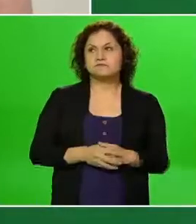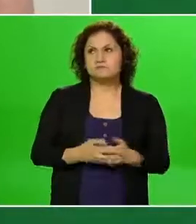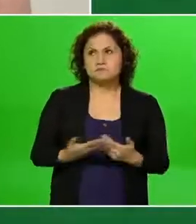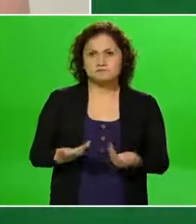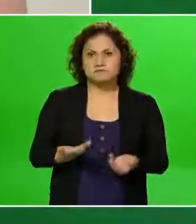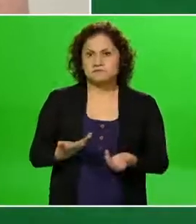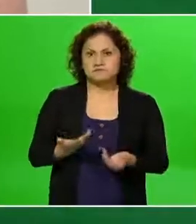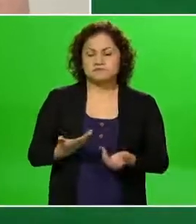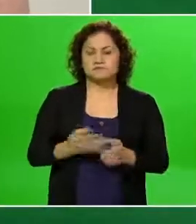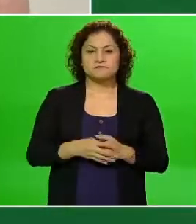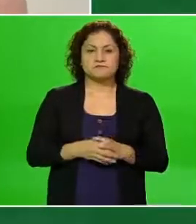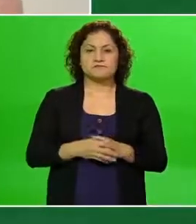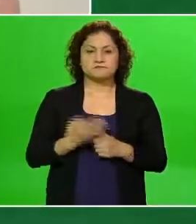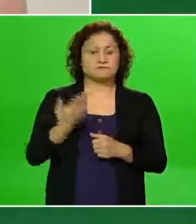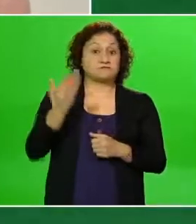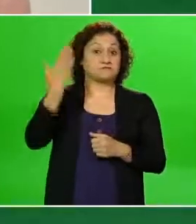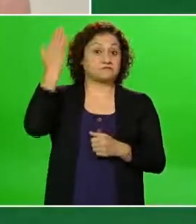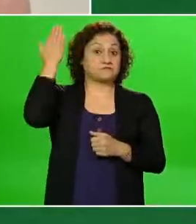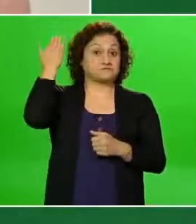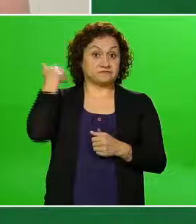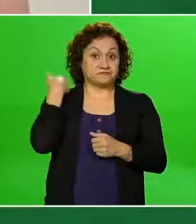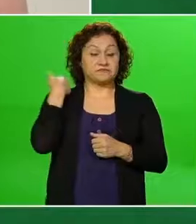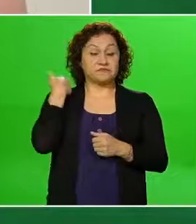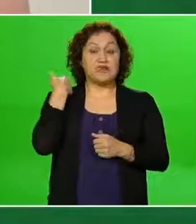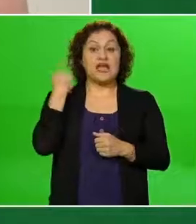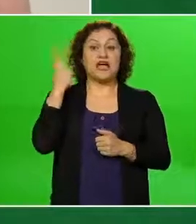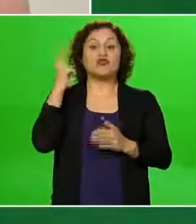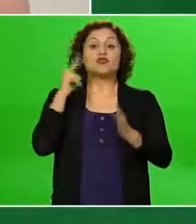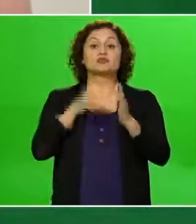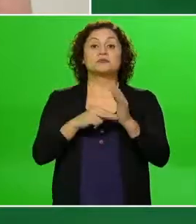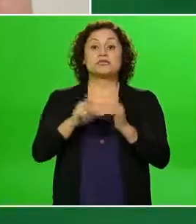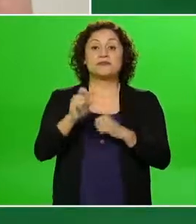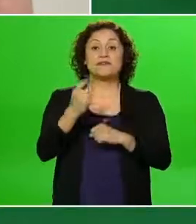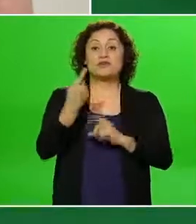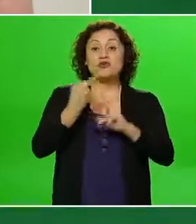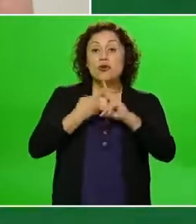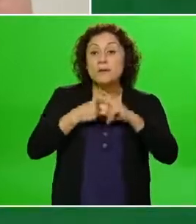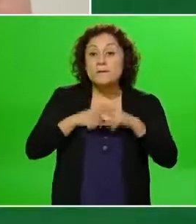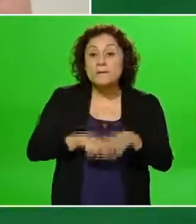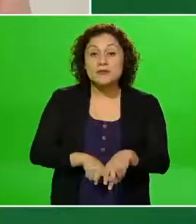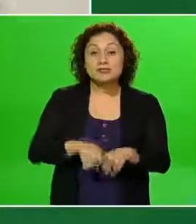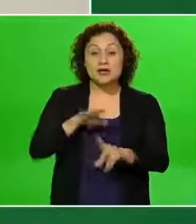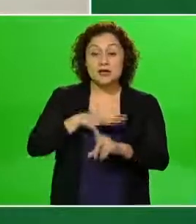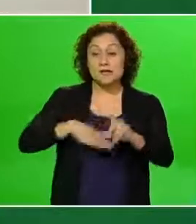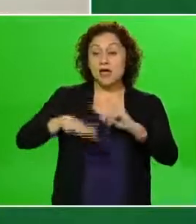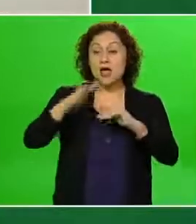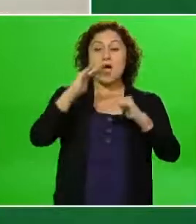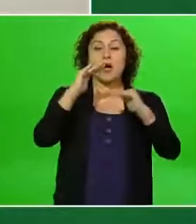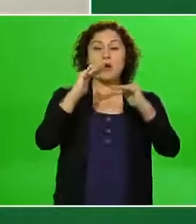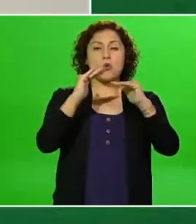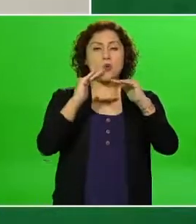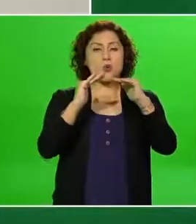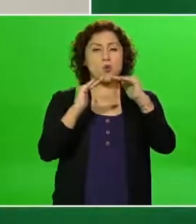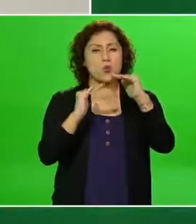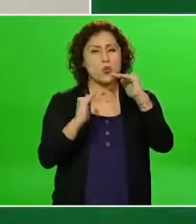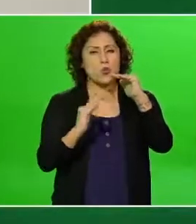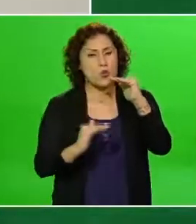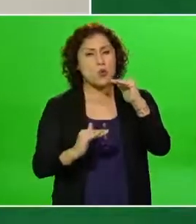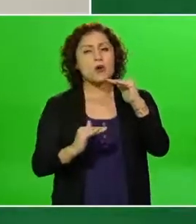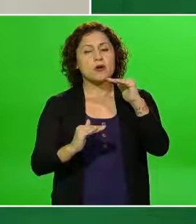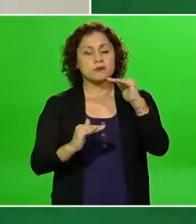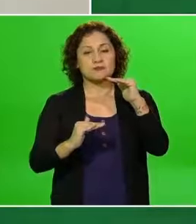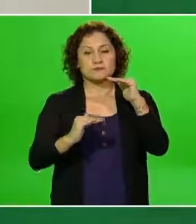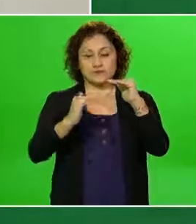muy temprano, a finales y principios de año, llegó a tener un comportamiento muy, muy basal, y entonces dentro de esa